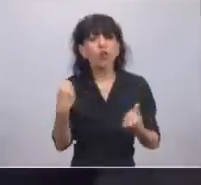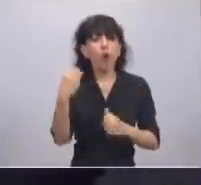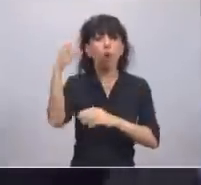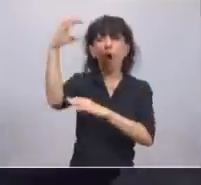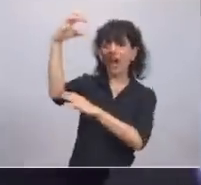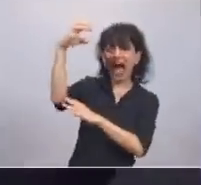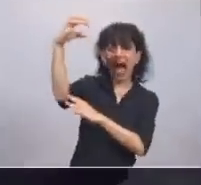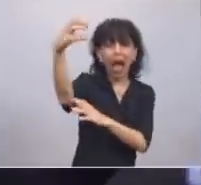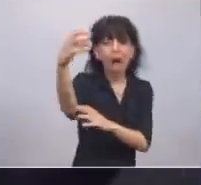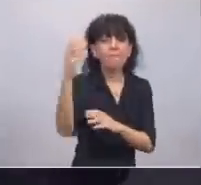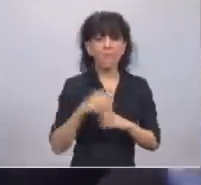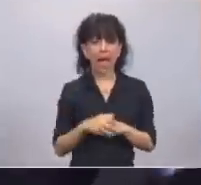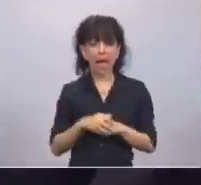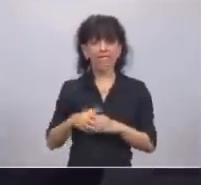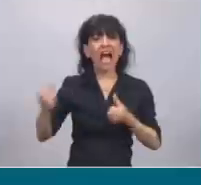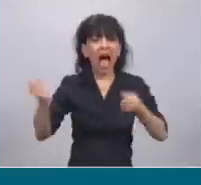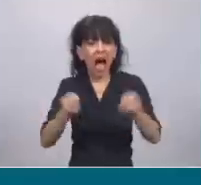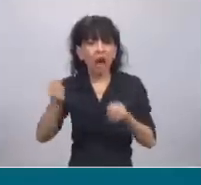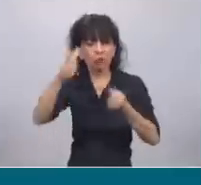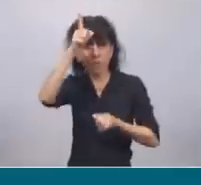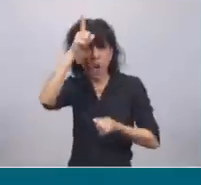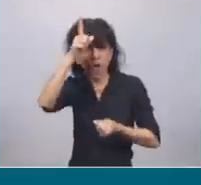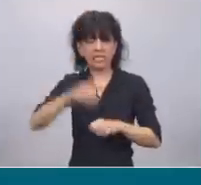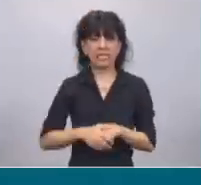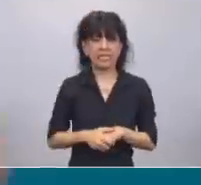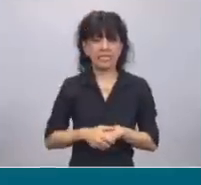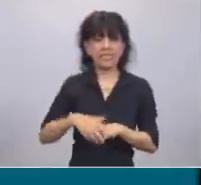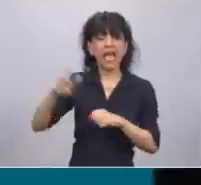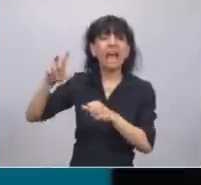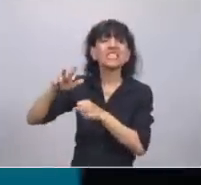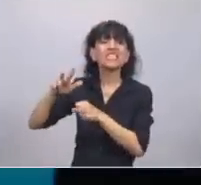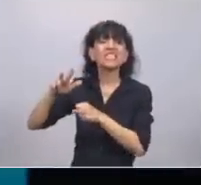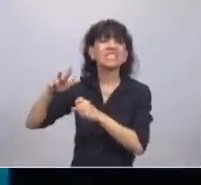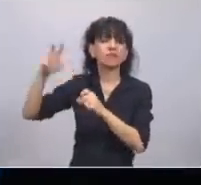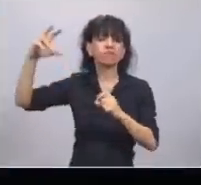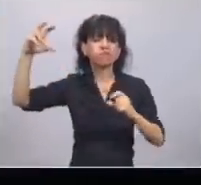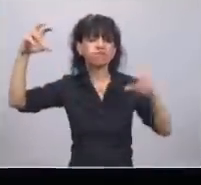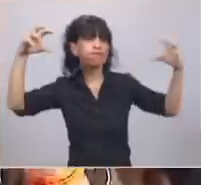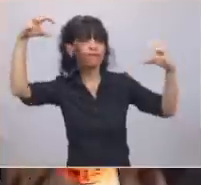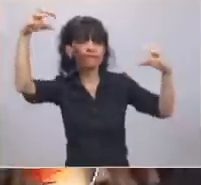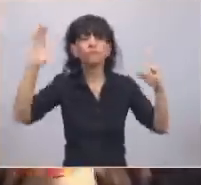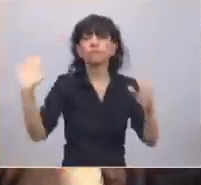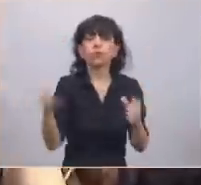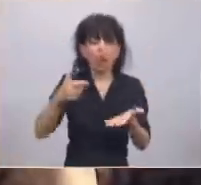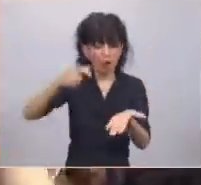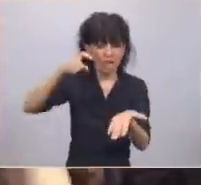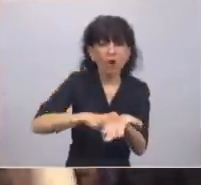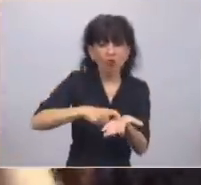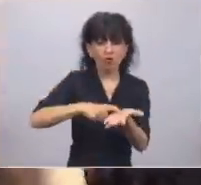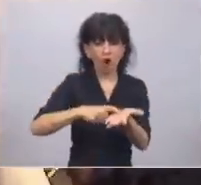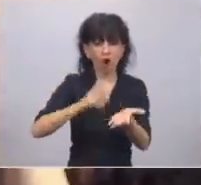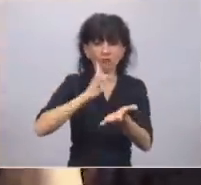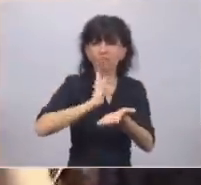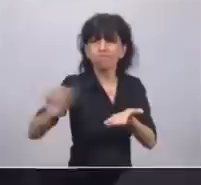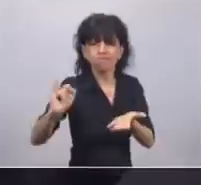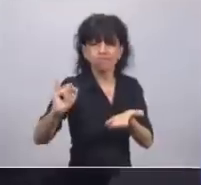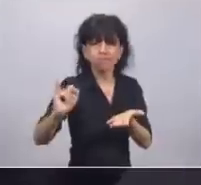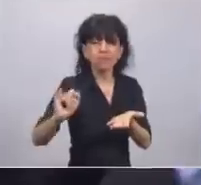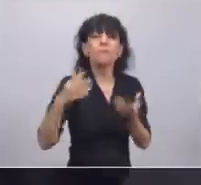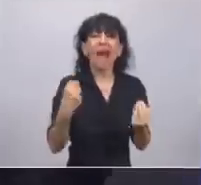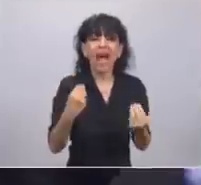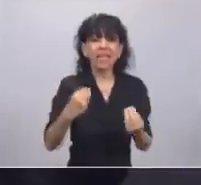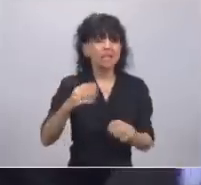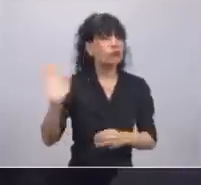en sistemas satelitales, en botón de pánico, para que los vecinos del sur de la ciudad también